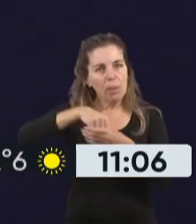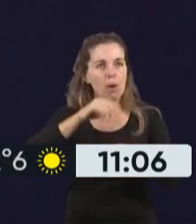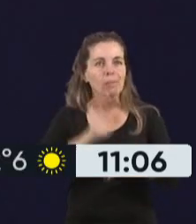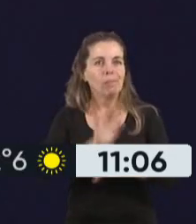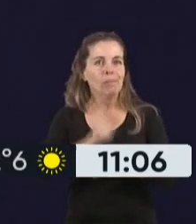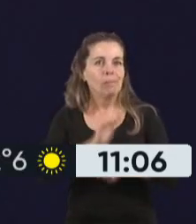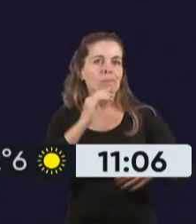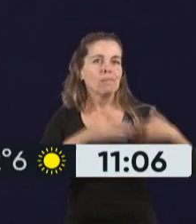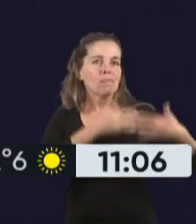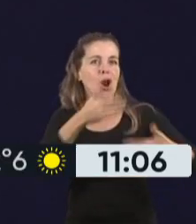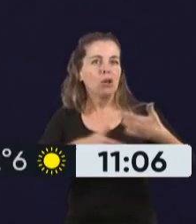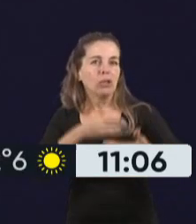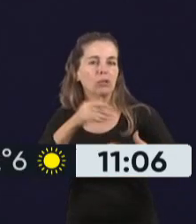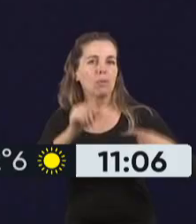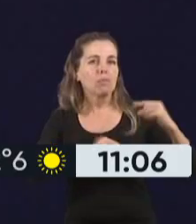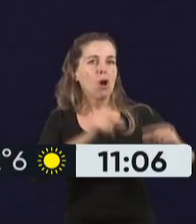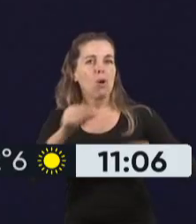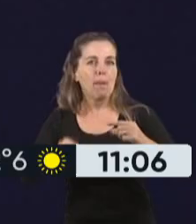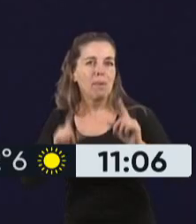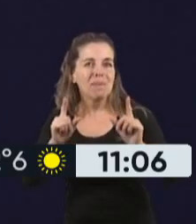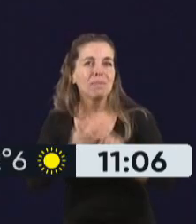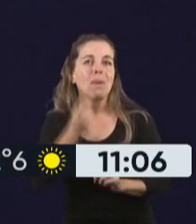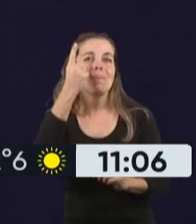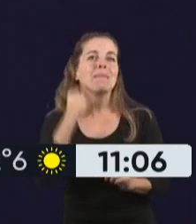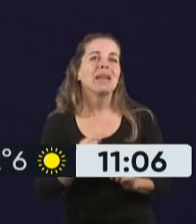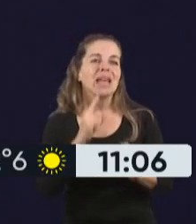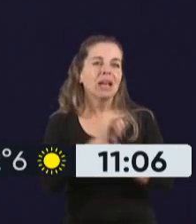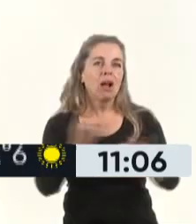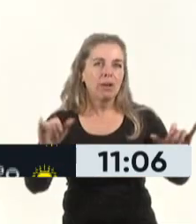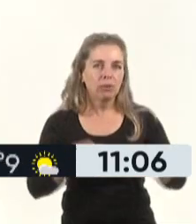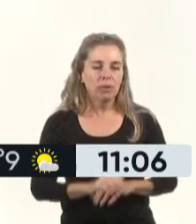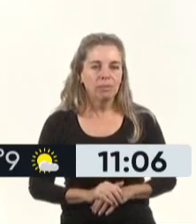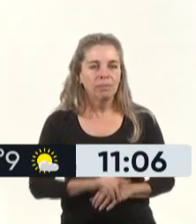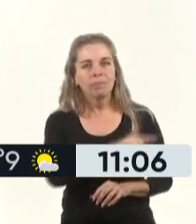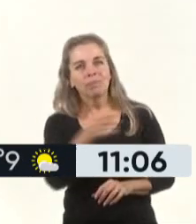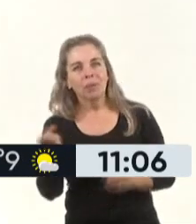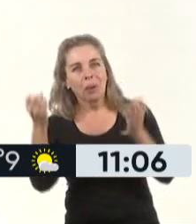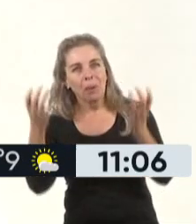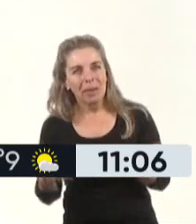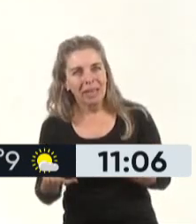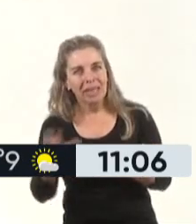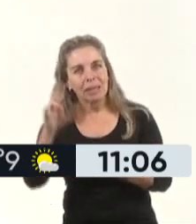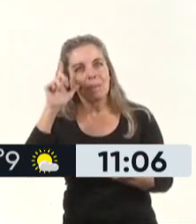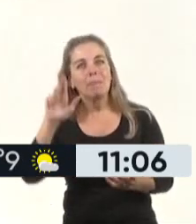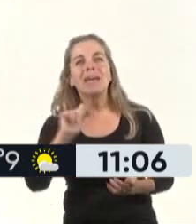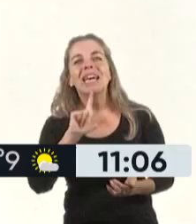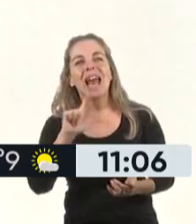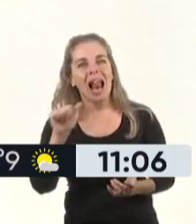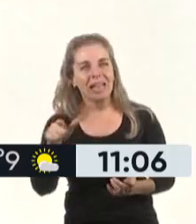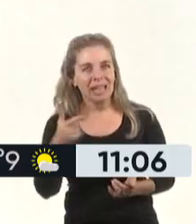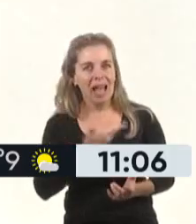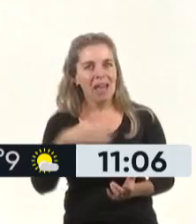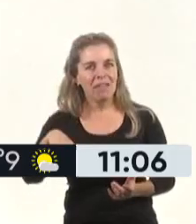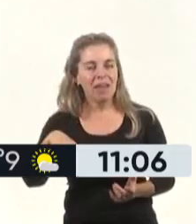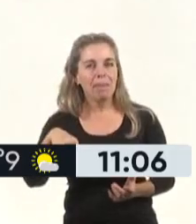se está desmantelando desde el día que lo anuncié. Hola Manuel, ¿qué tal? Juan Pablo ¿Cómo Peralta, andás? para Concierto, El Litoral y Fénix, Buenos